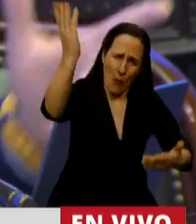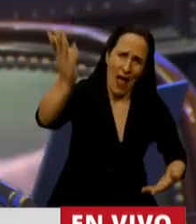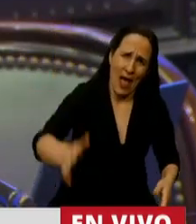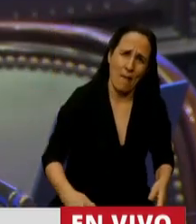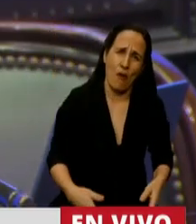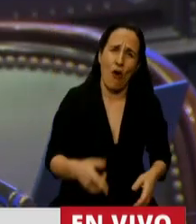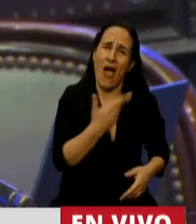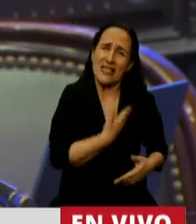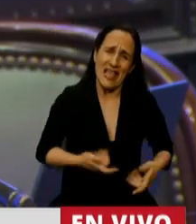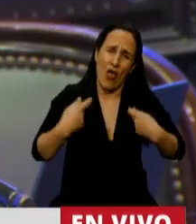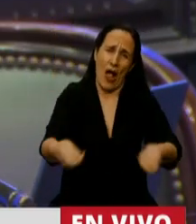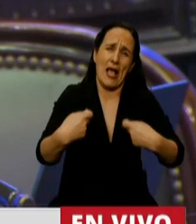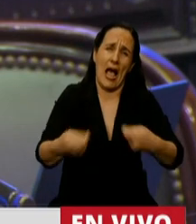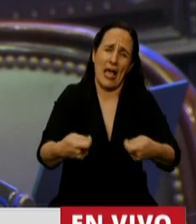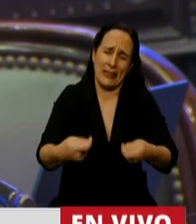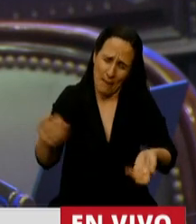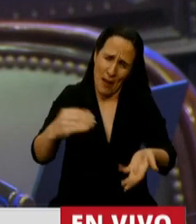más gasto al estado